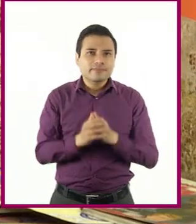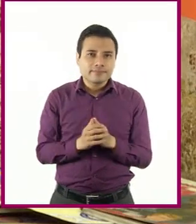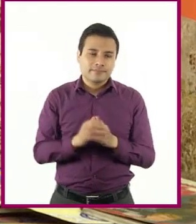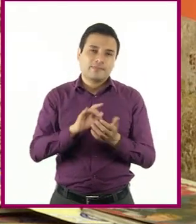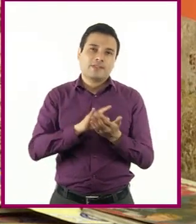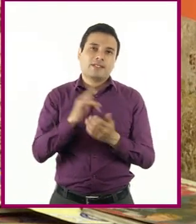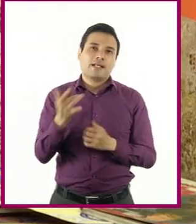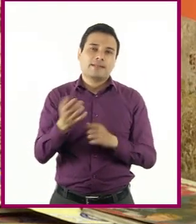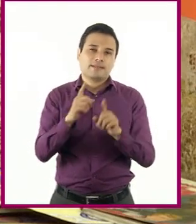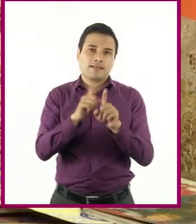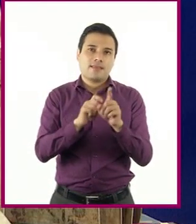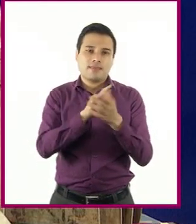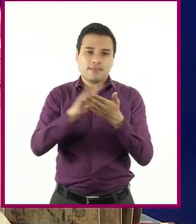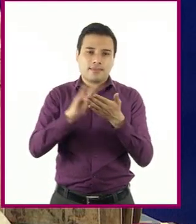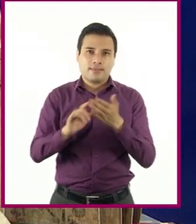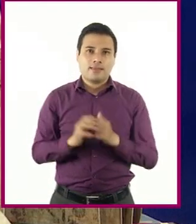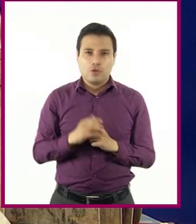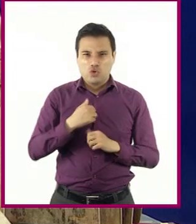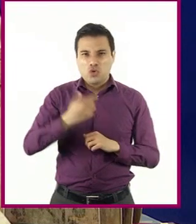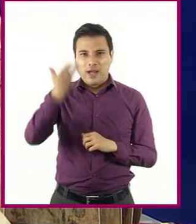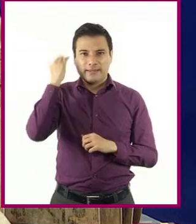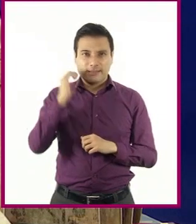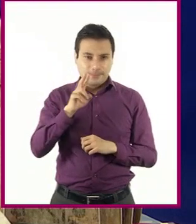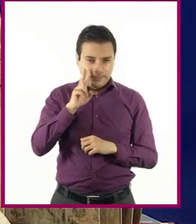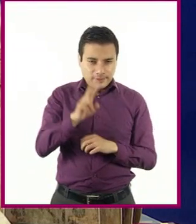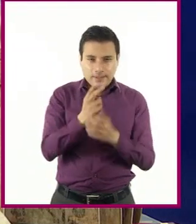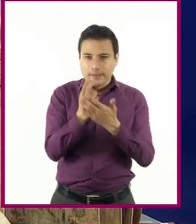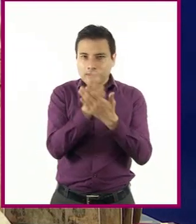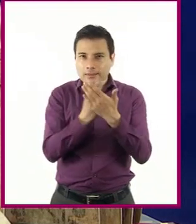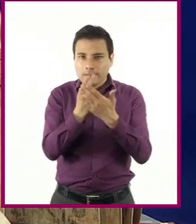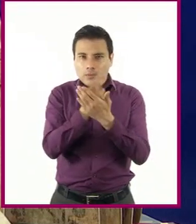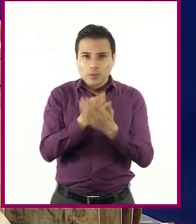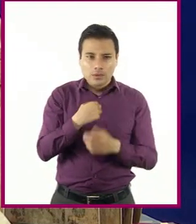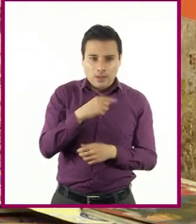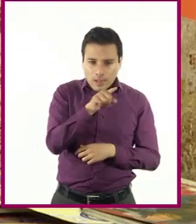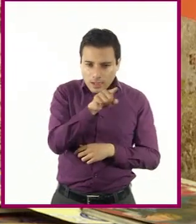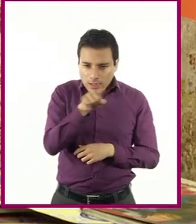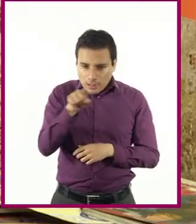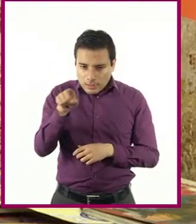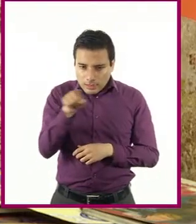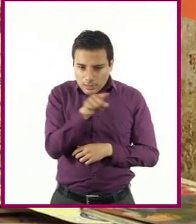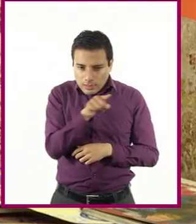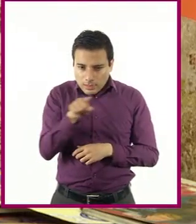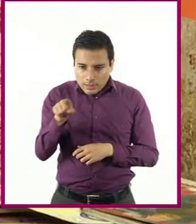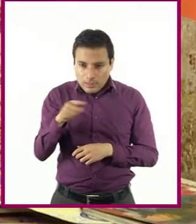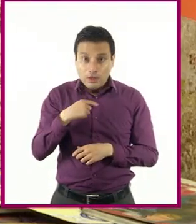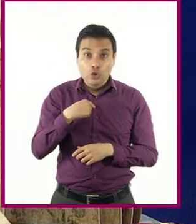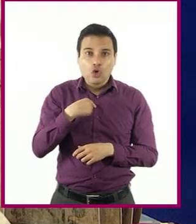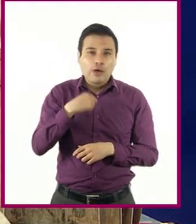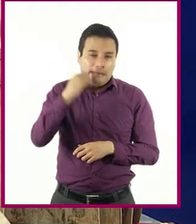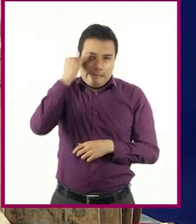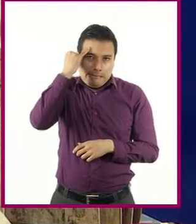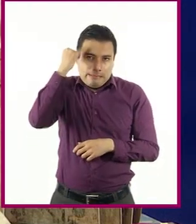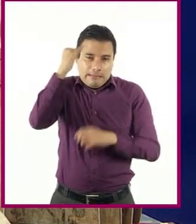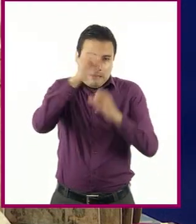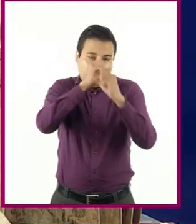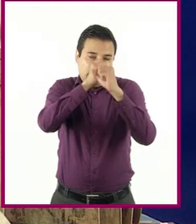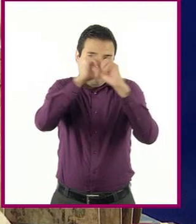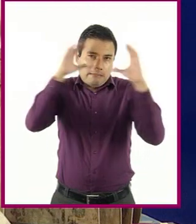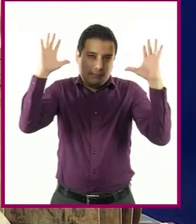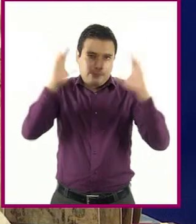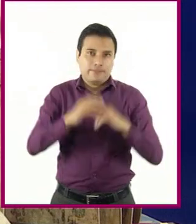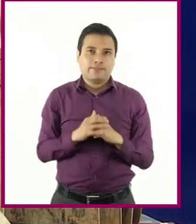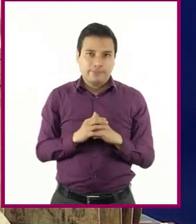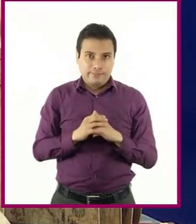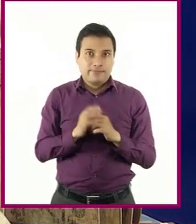De pequeño imaginaba lo que decían los personajes observando las acciones de las viñetas. Las historietas son una forma de aprender a